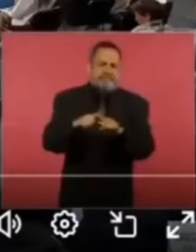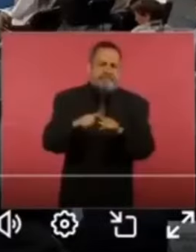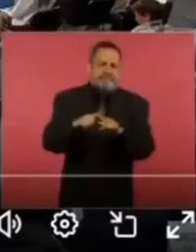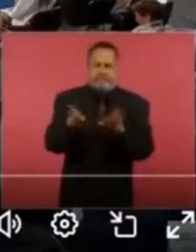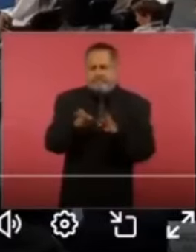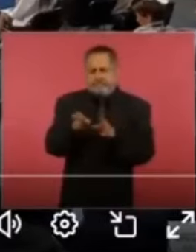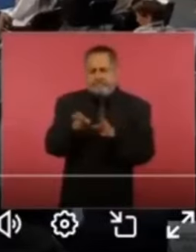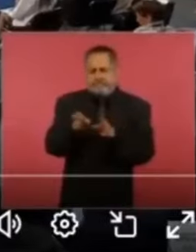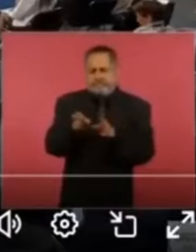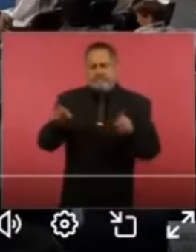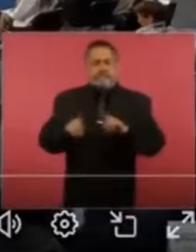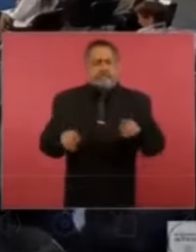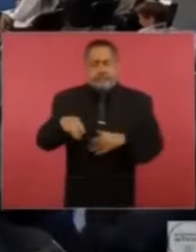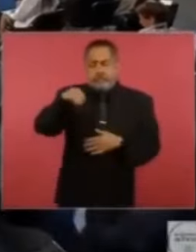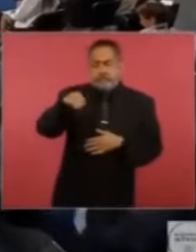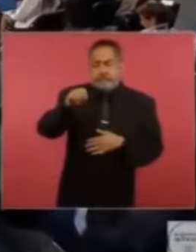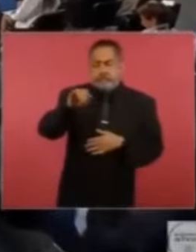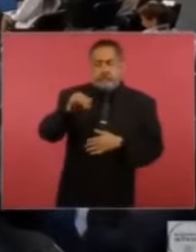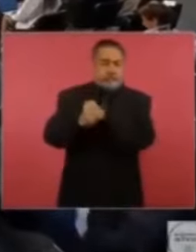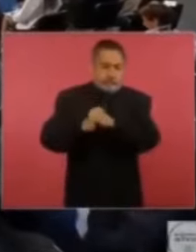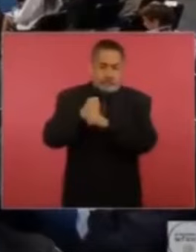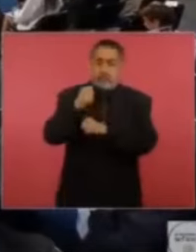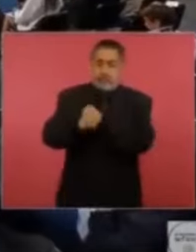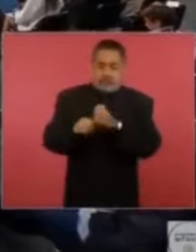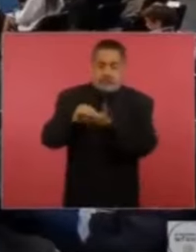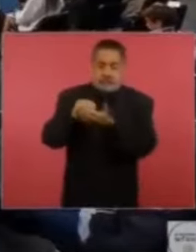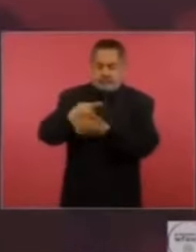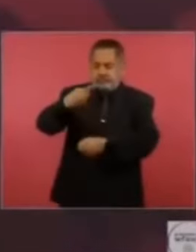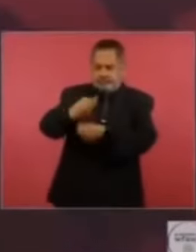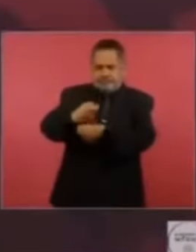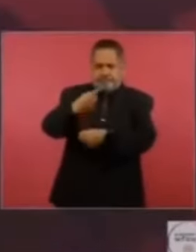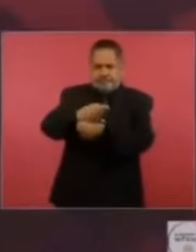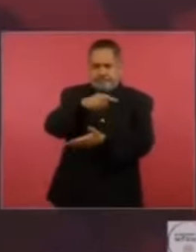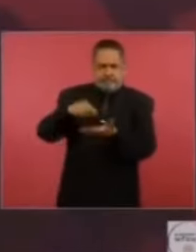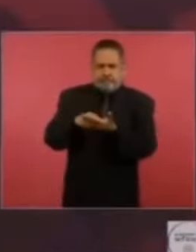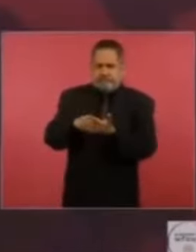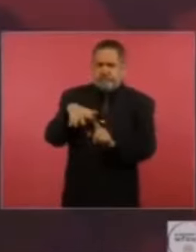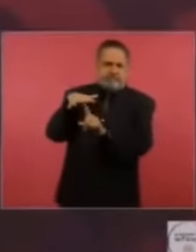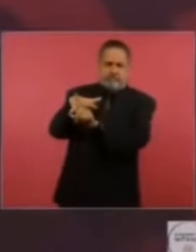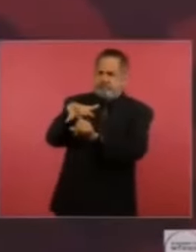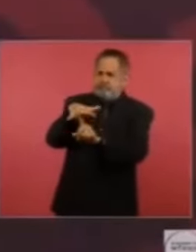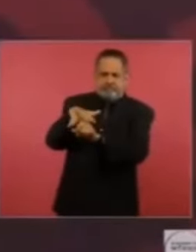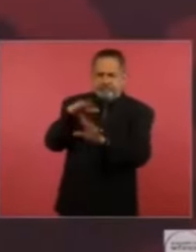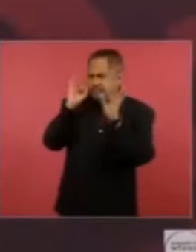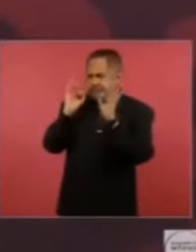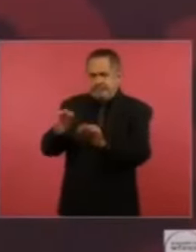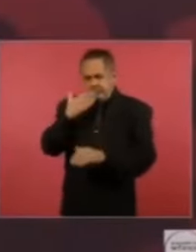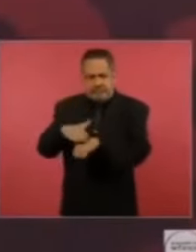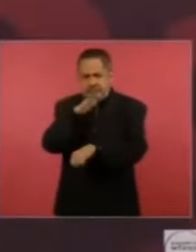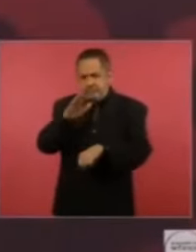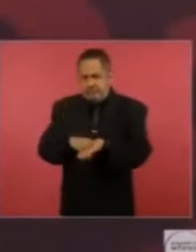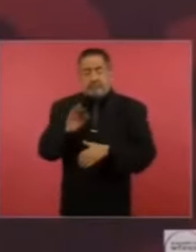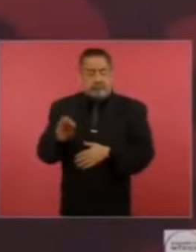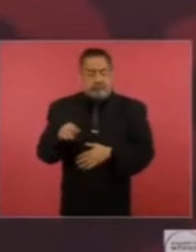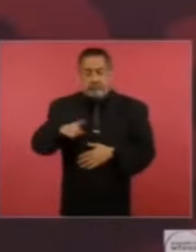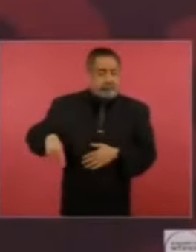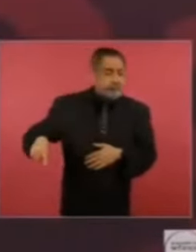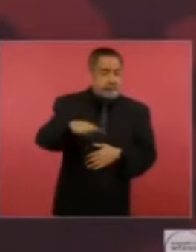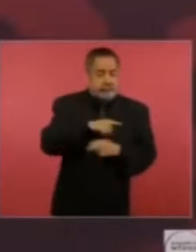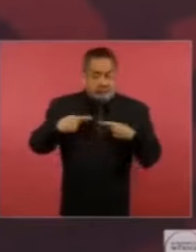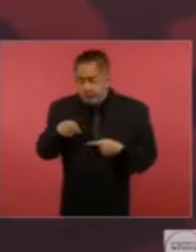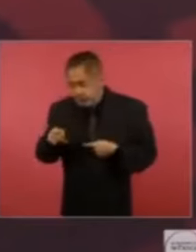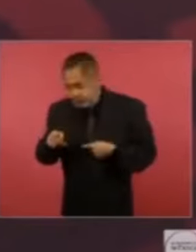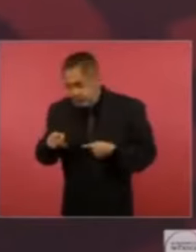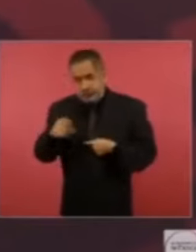esta situación modi ya lleva tiempo estando en primer lugar tiene muy buena aceptación